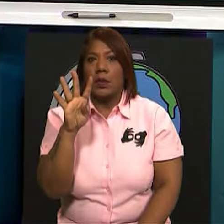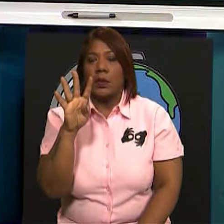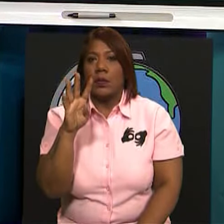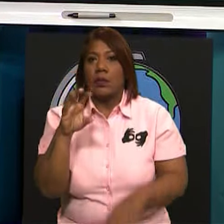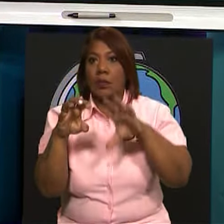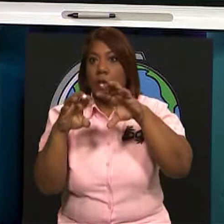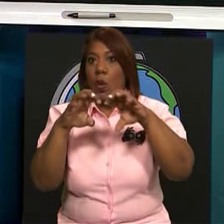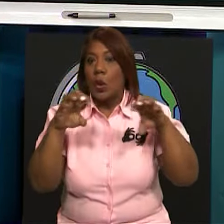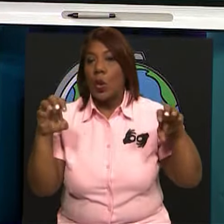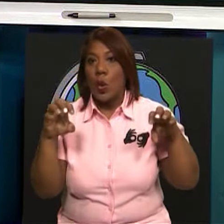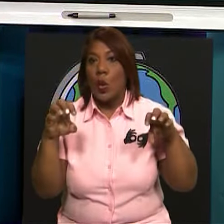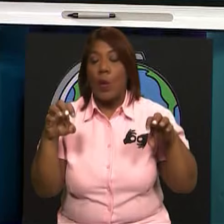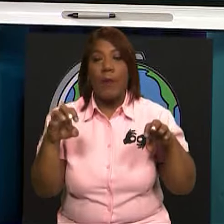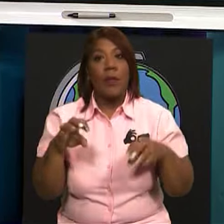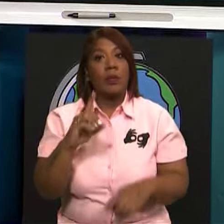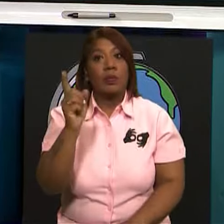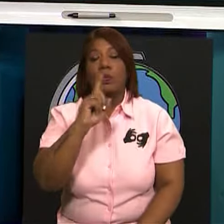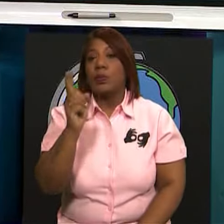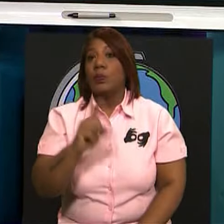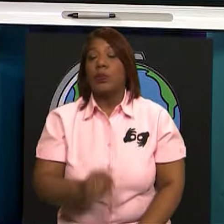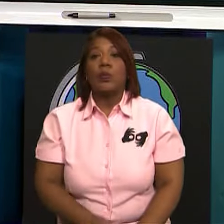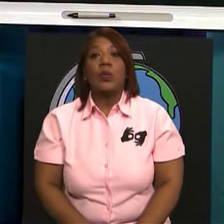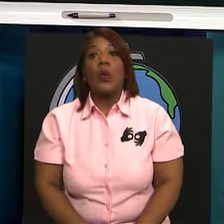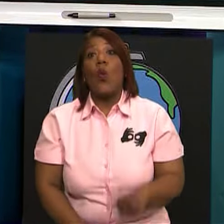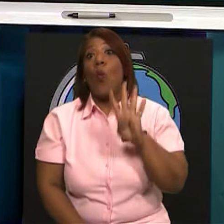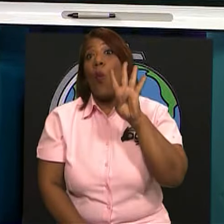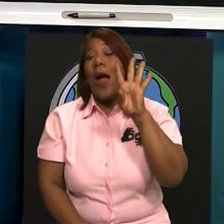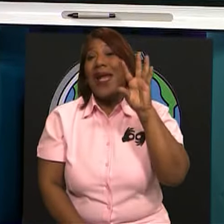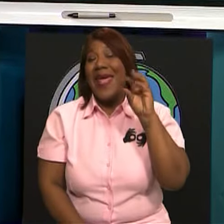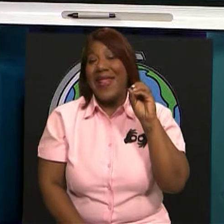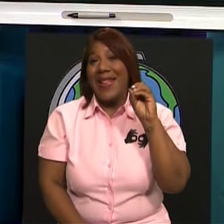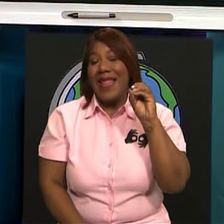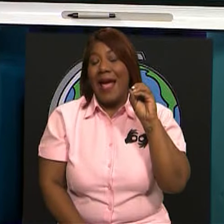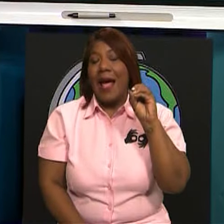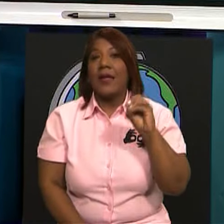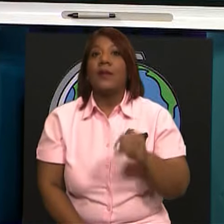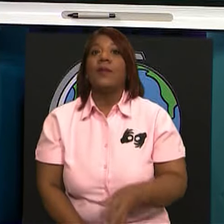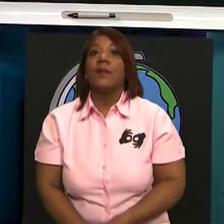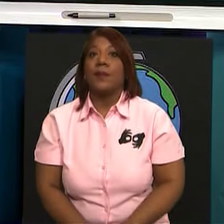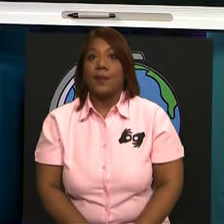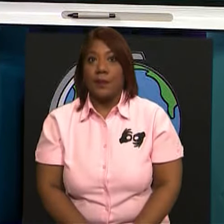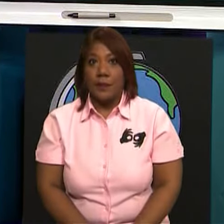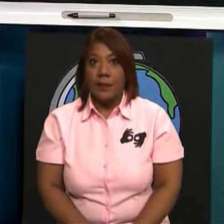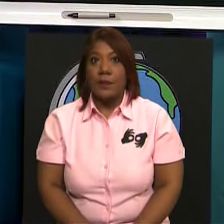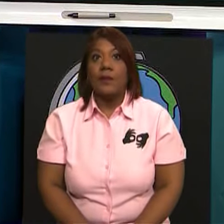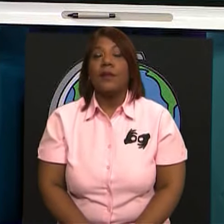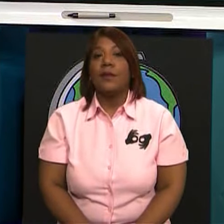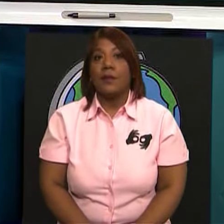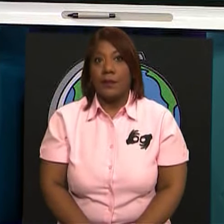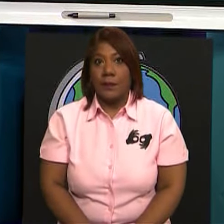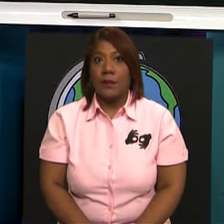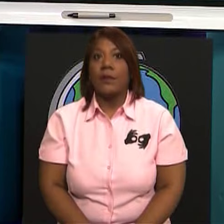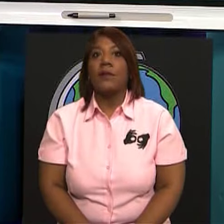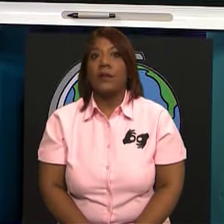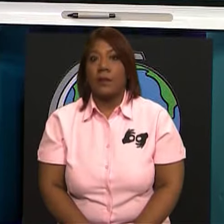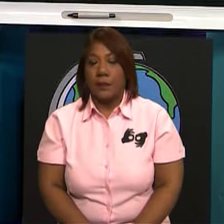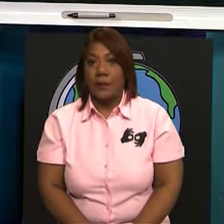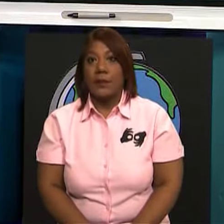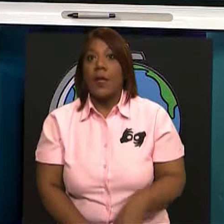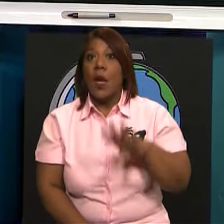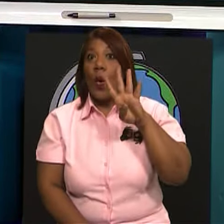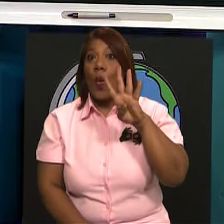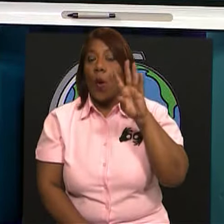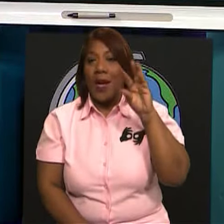descompondría de esa manera. ¿Cómo podría descomponer el número 80? Perfecto, en 40 y